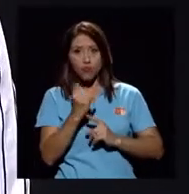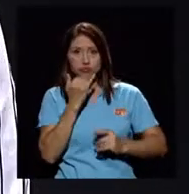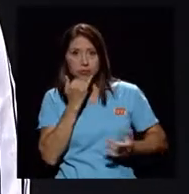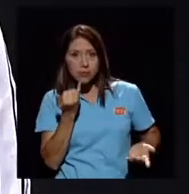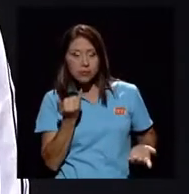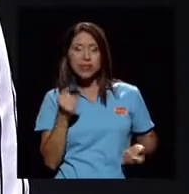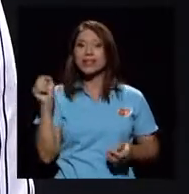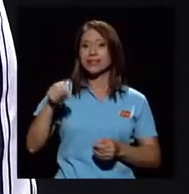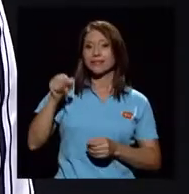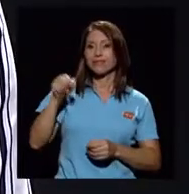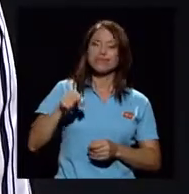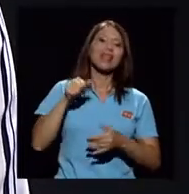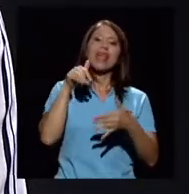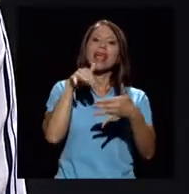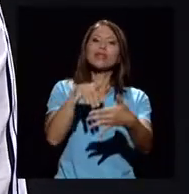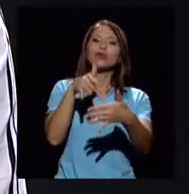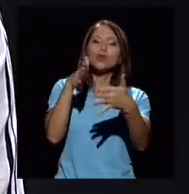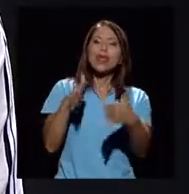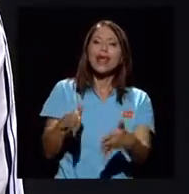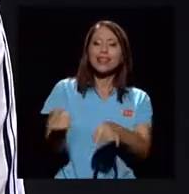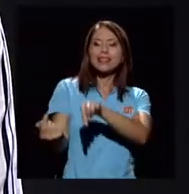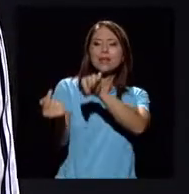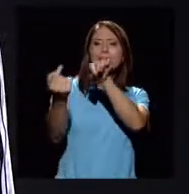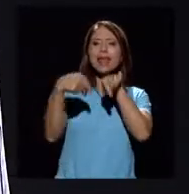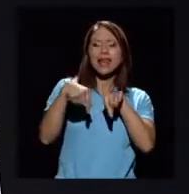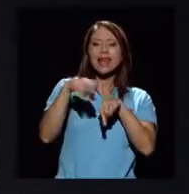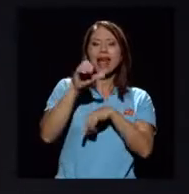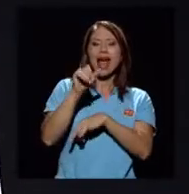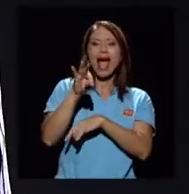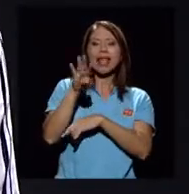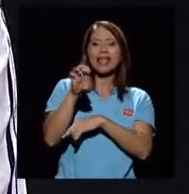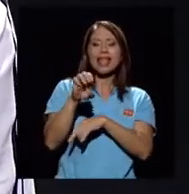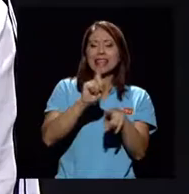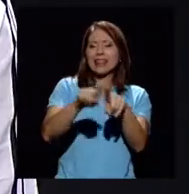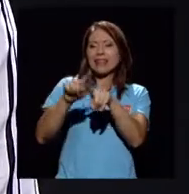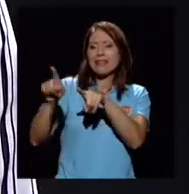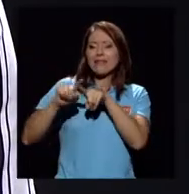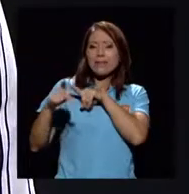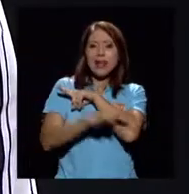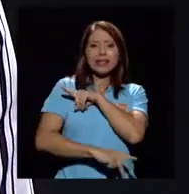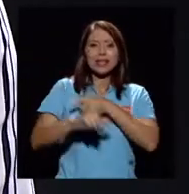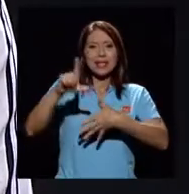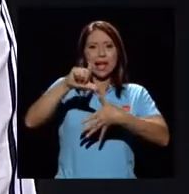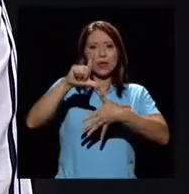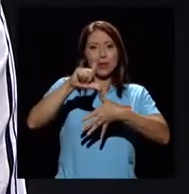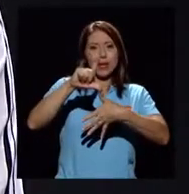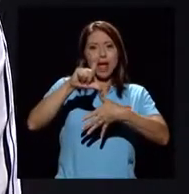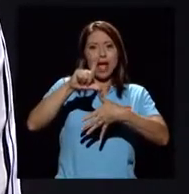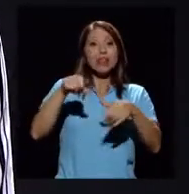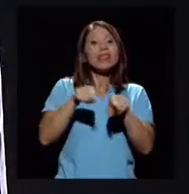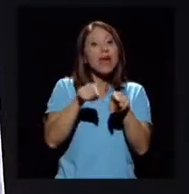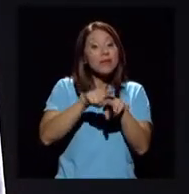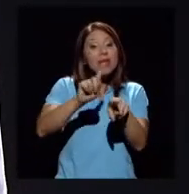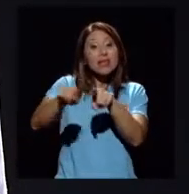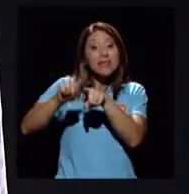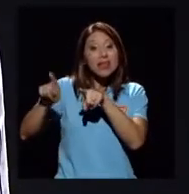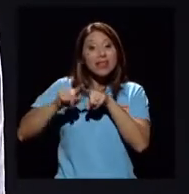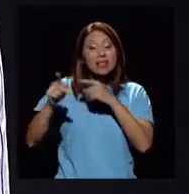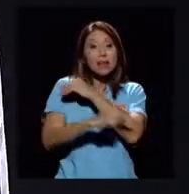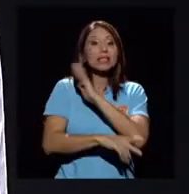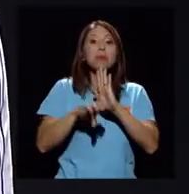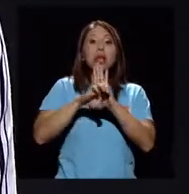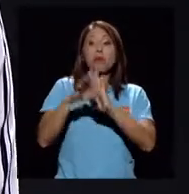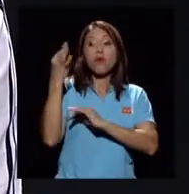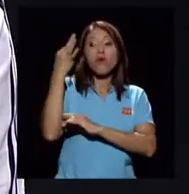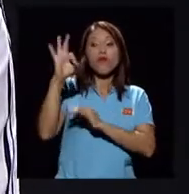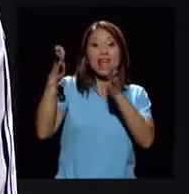vienen de toda Latinoamérica, uh-huh. Y a veces incluso de otros países también, estudiantes, qué sé yo, franceses, que vienen y